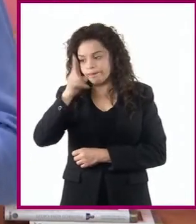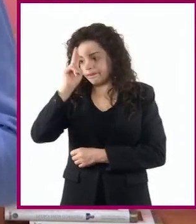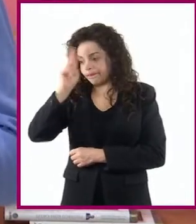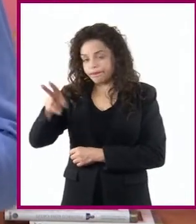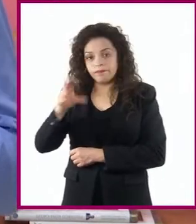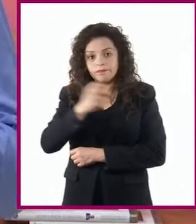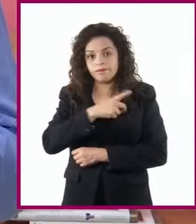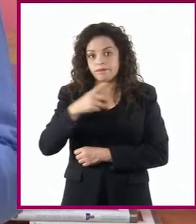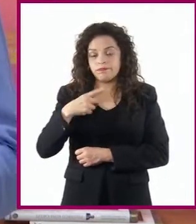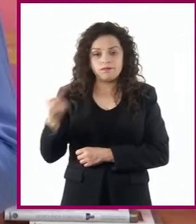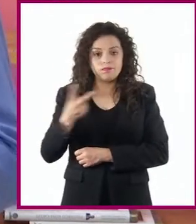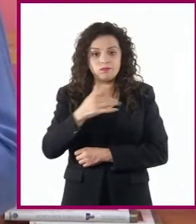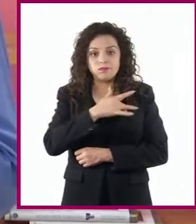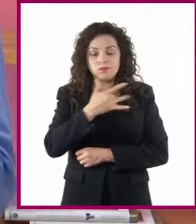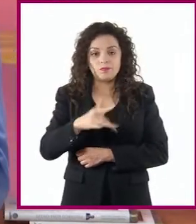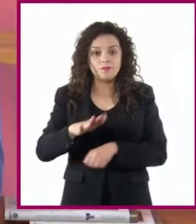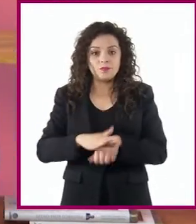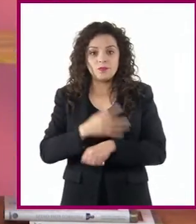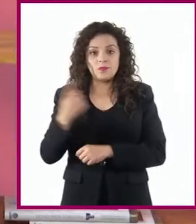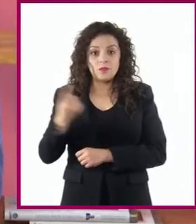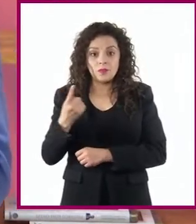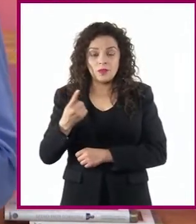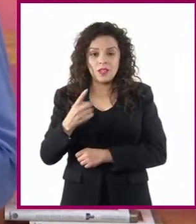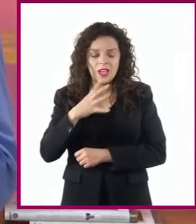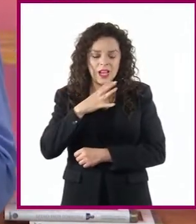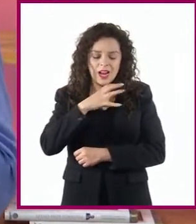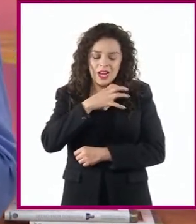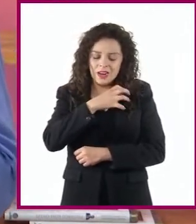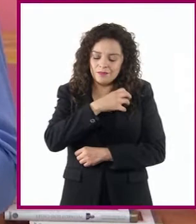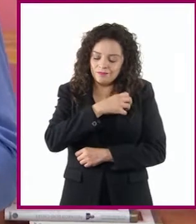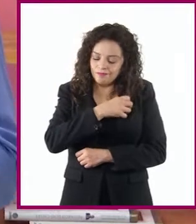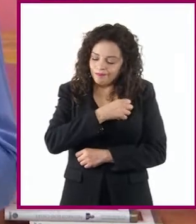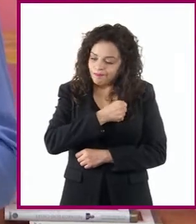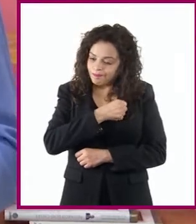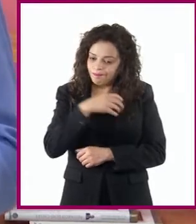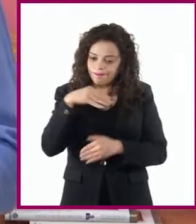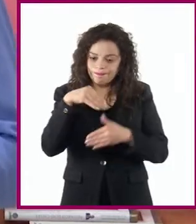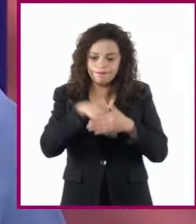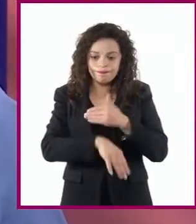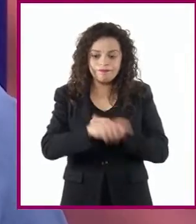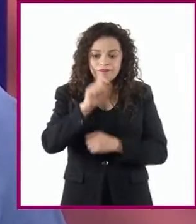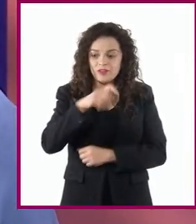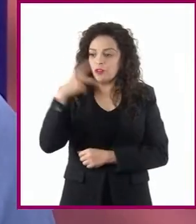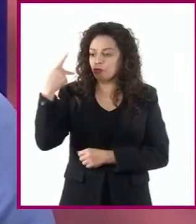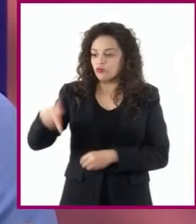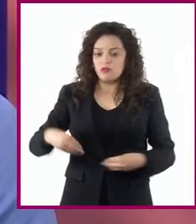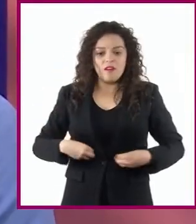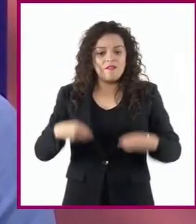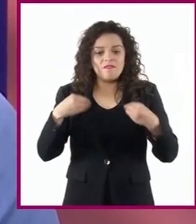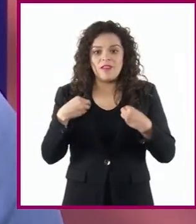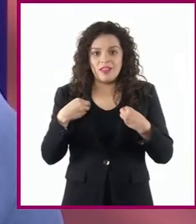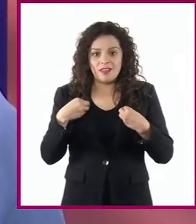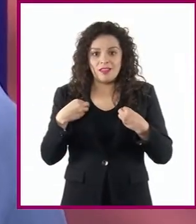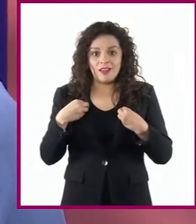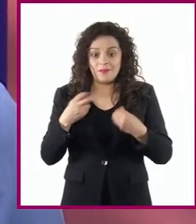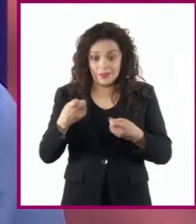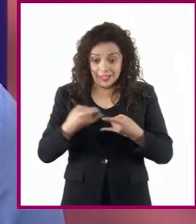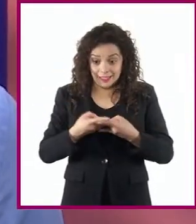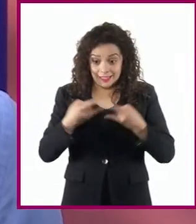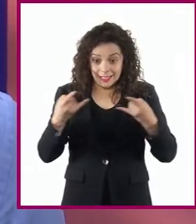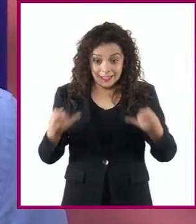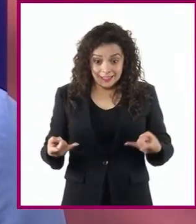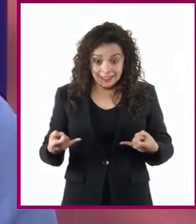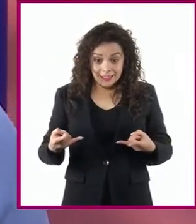relación debido a la amargura y la frustración que les produce su propio fracaso. Si la extensión de la historia que